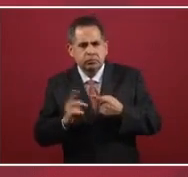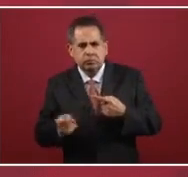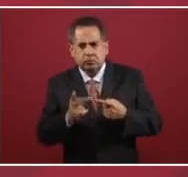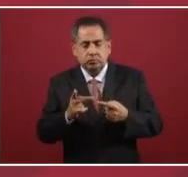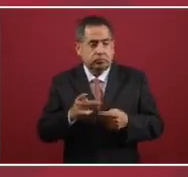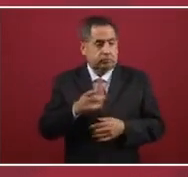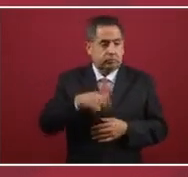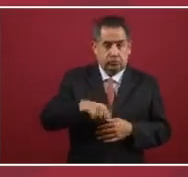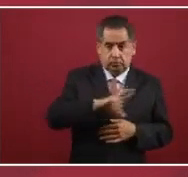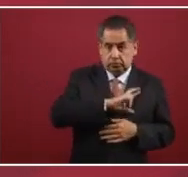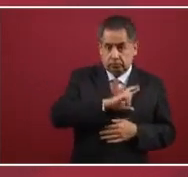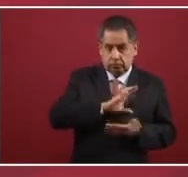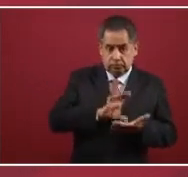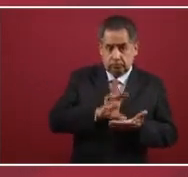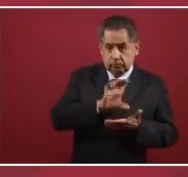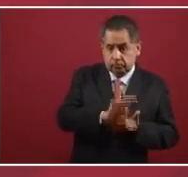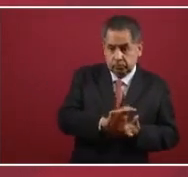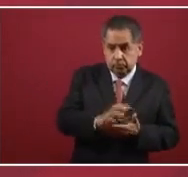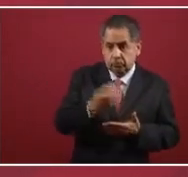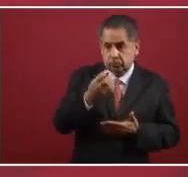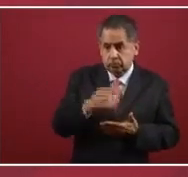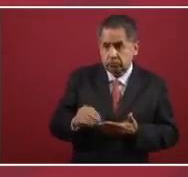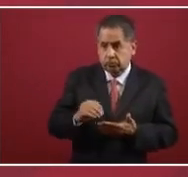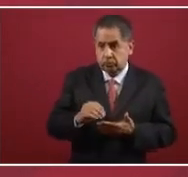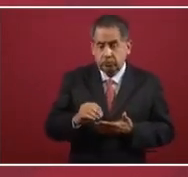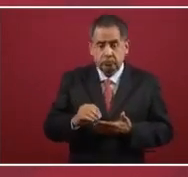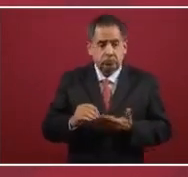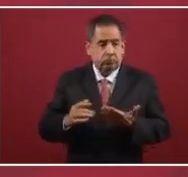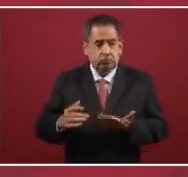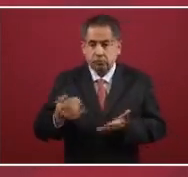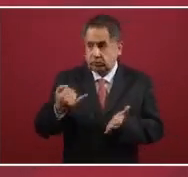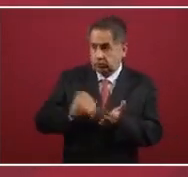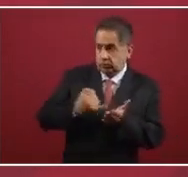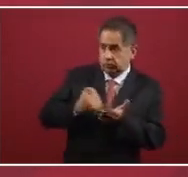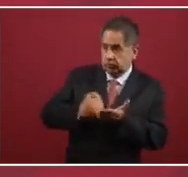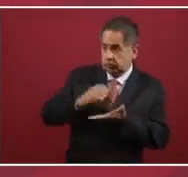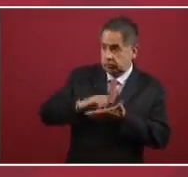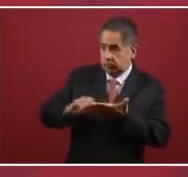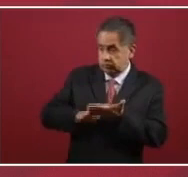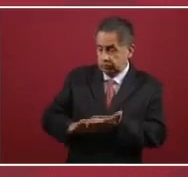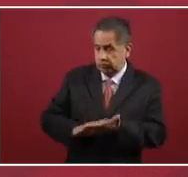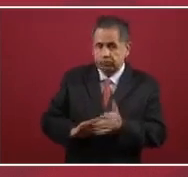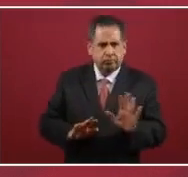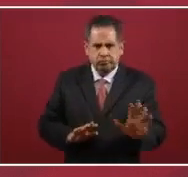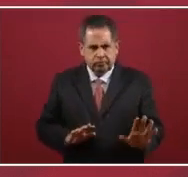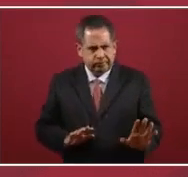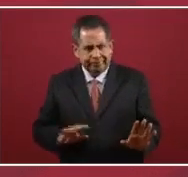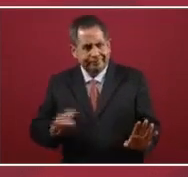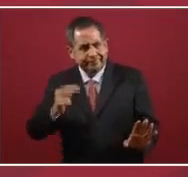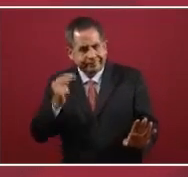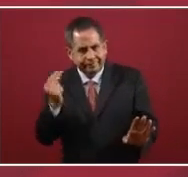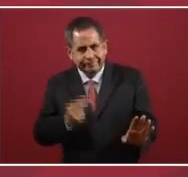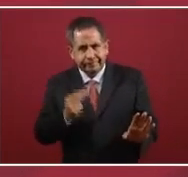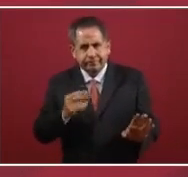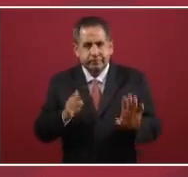inversión privada no necesariamente se necesita de incentivos fiscales. Para que haya inversión privada lo que necesitamos es